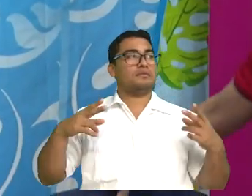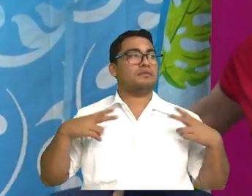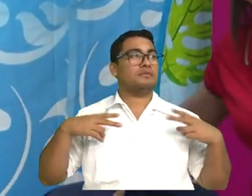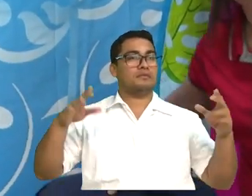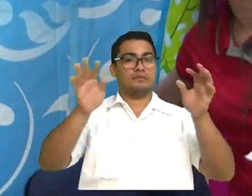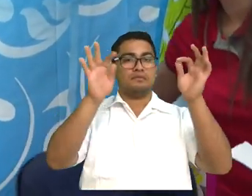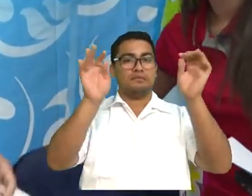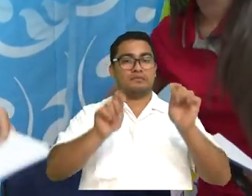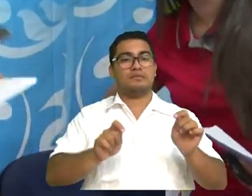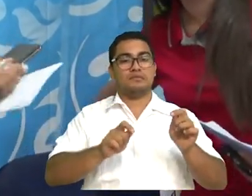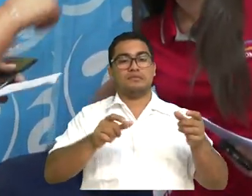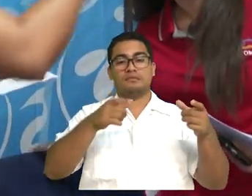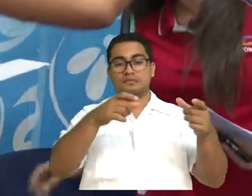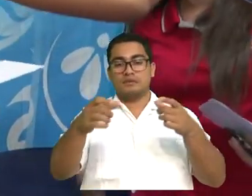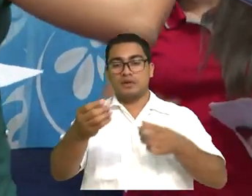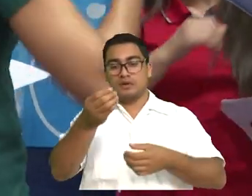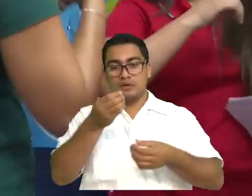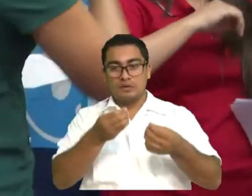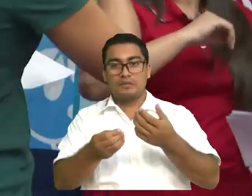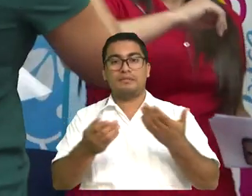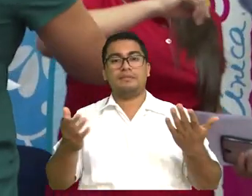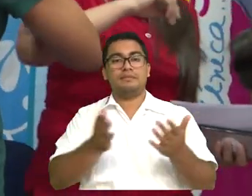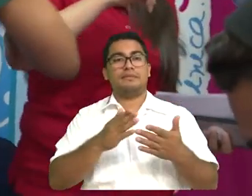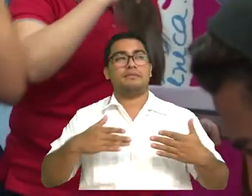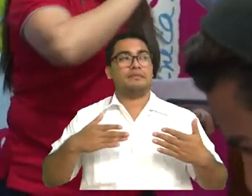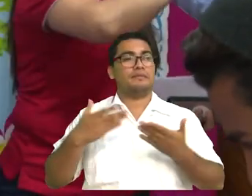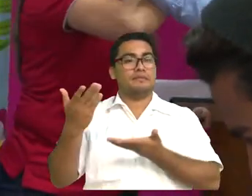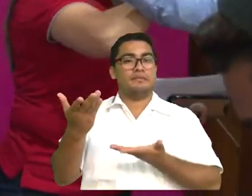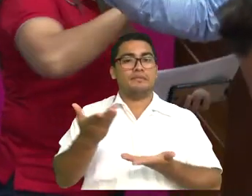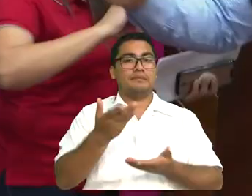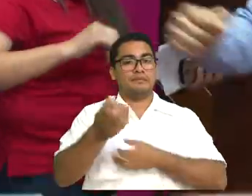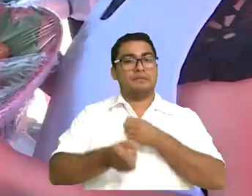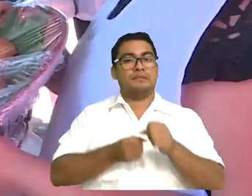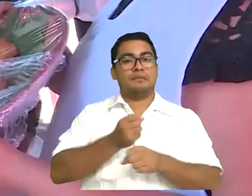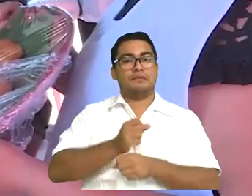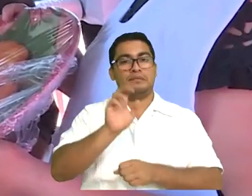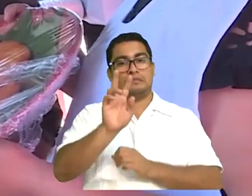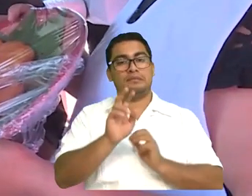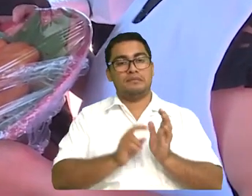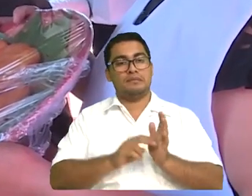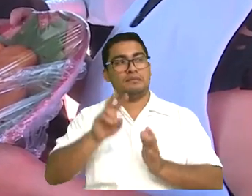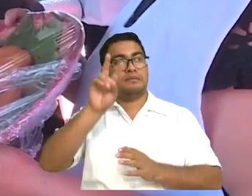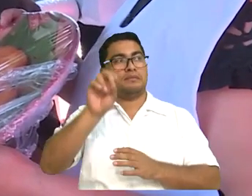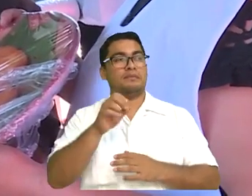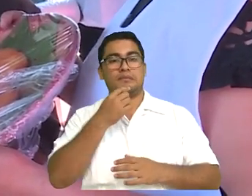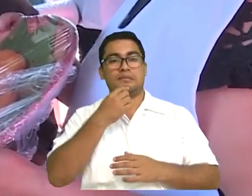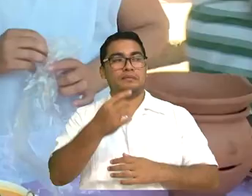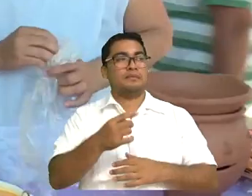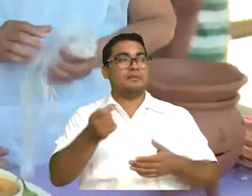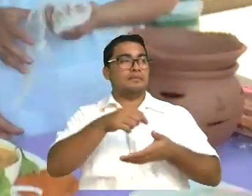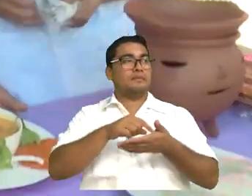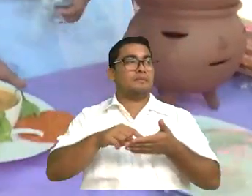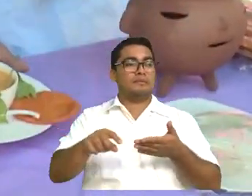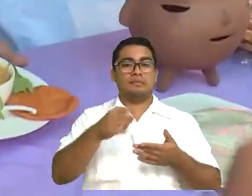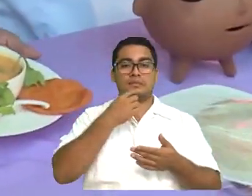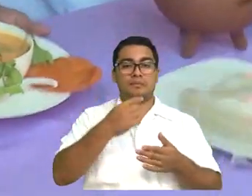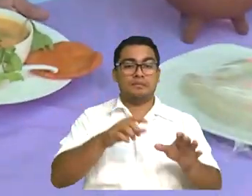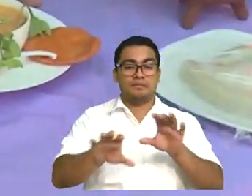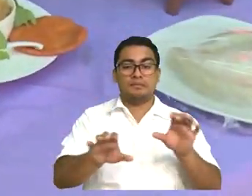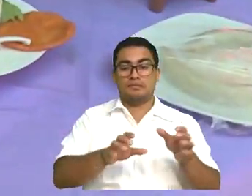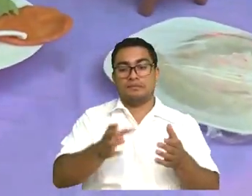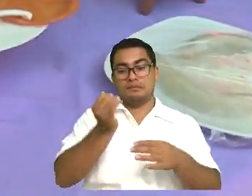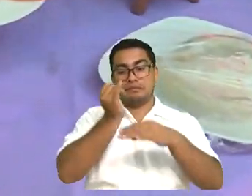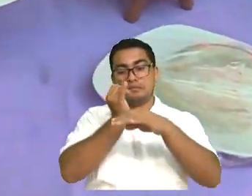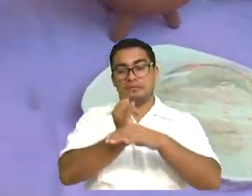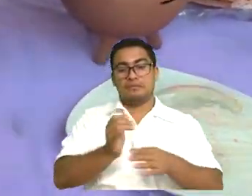Nacional Sabores de Cuaresma y el Maratón de Amor de Bienvenida al Verano 2020. Para el transcurso de la semana, han programado actividades